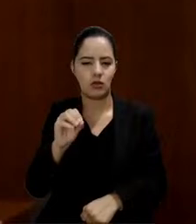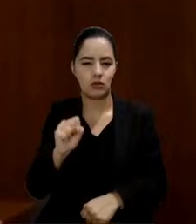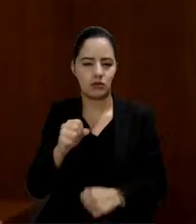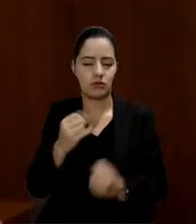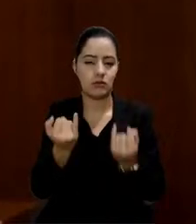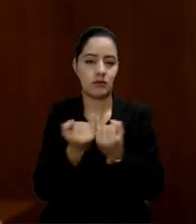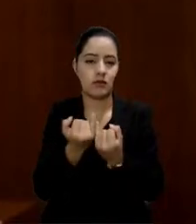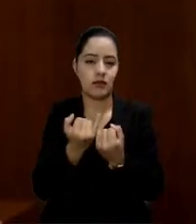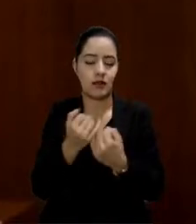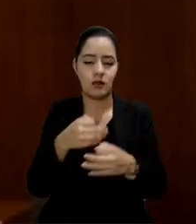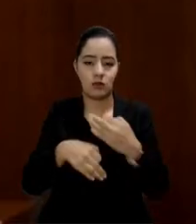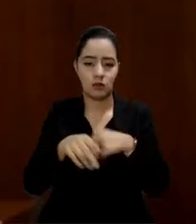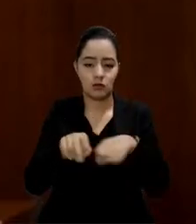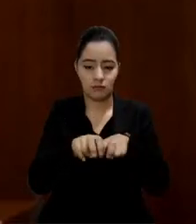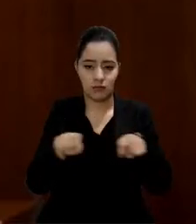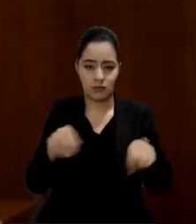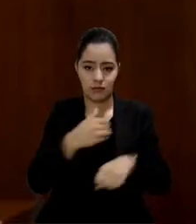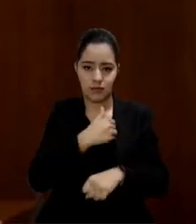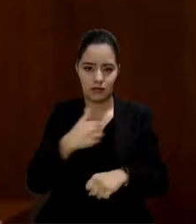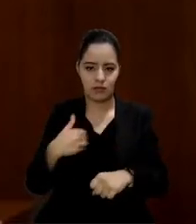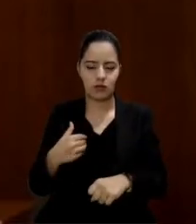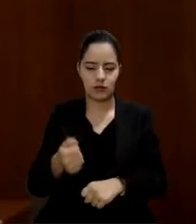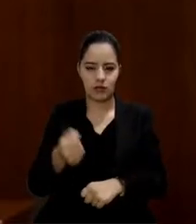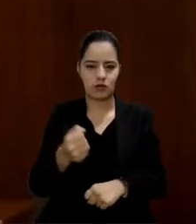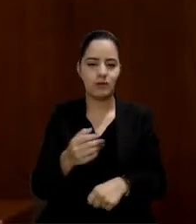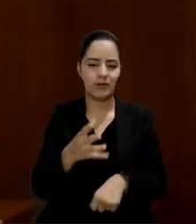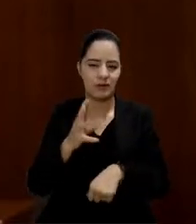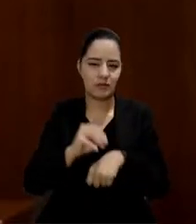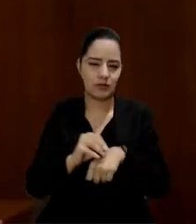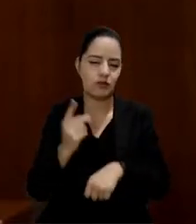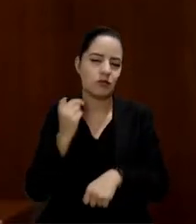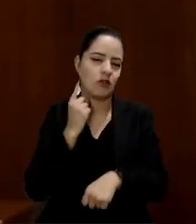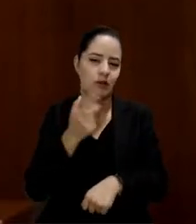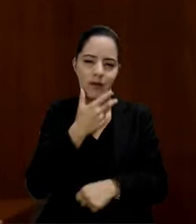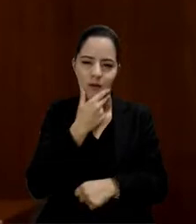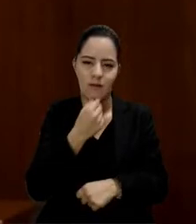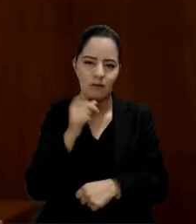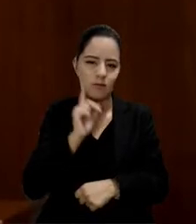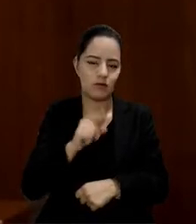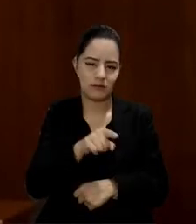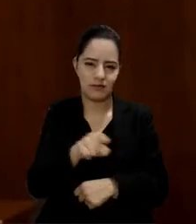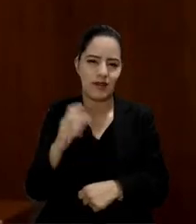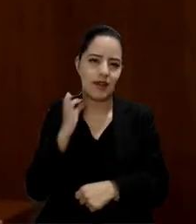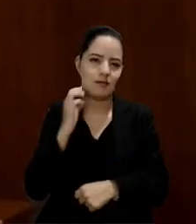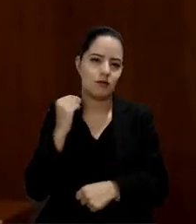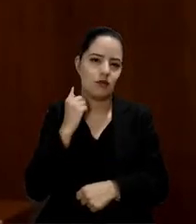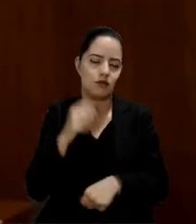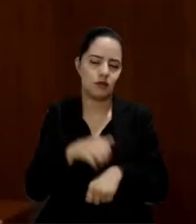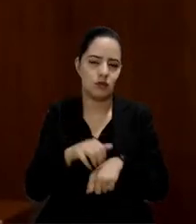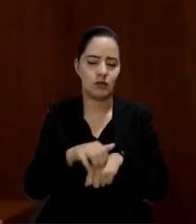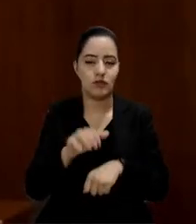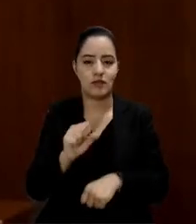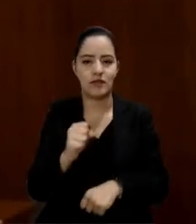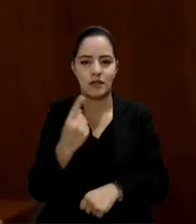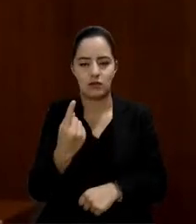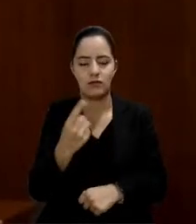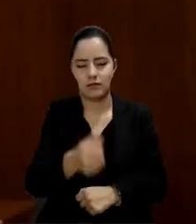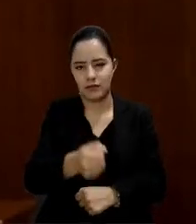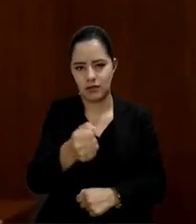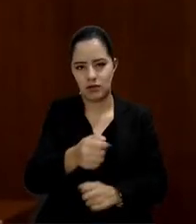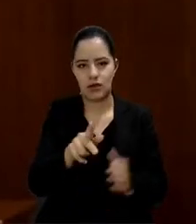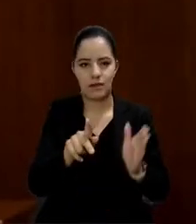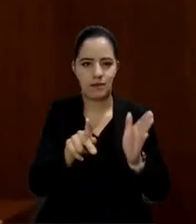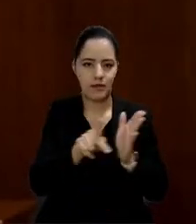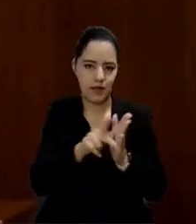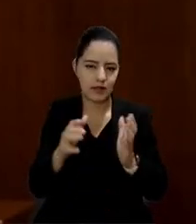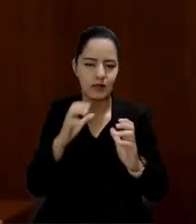Con su permiso, diputadas y diputados, quienes integran la 61ª legislatura, saludo a los medios de comunicación y